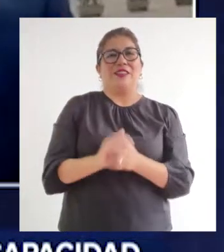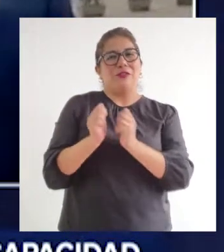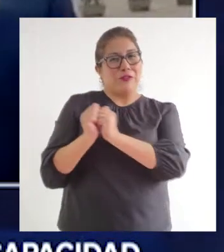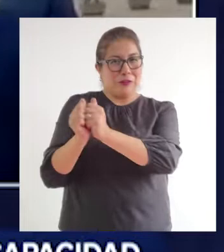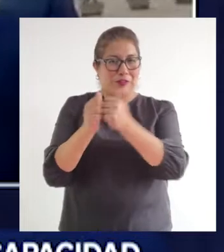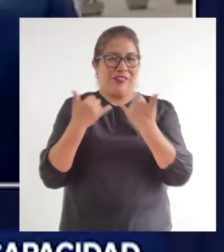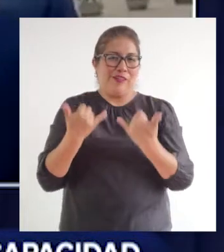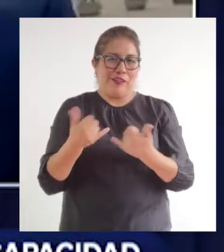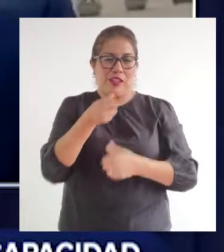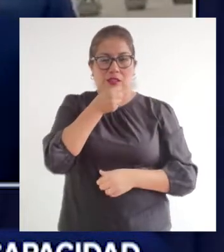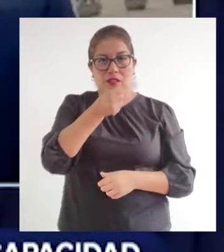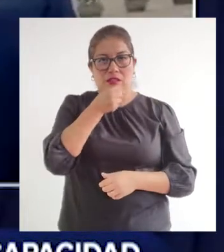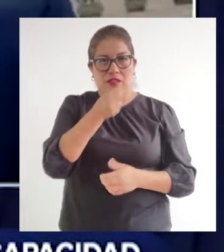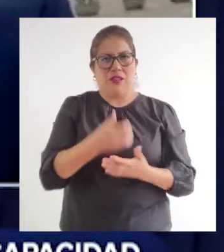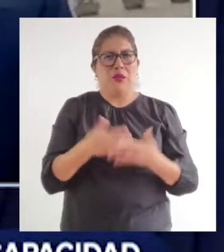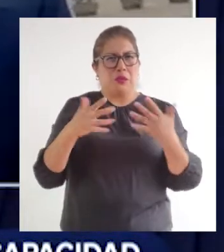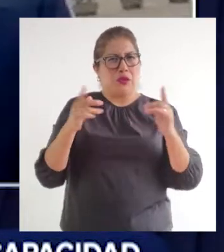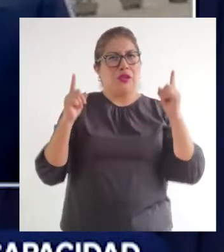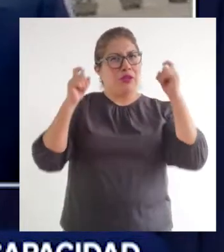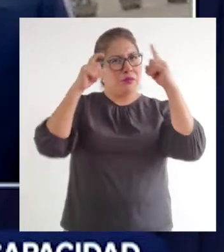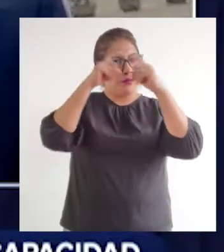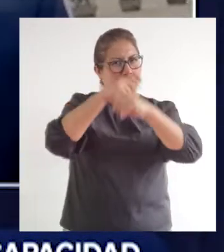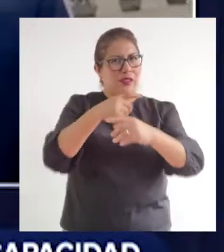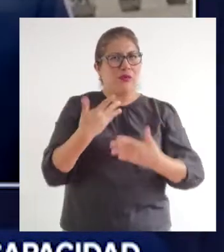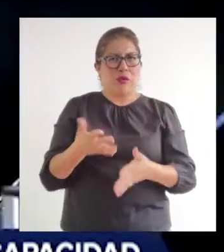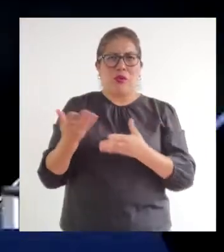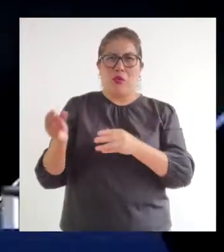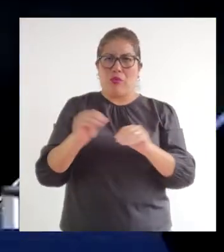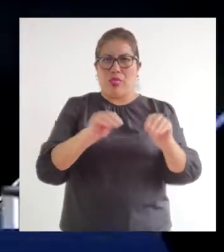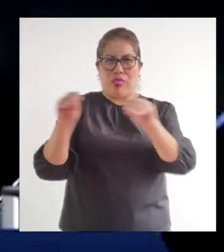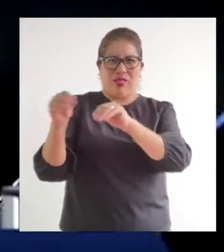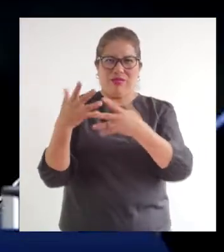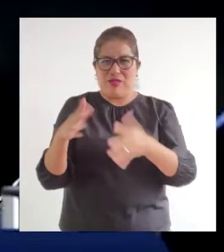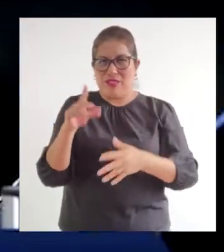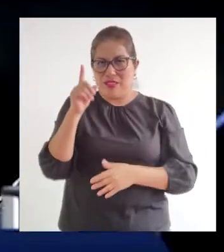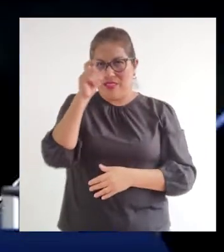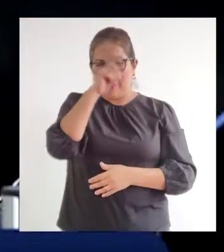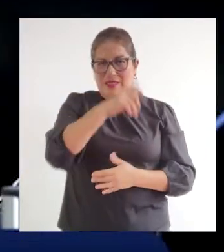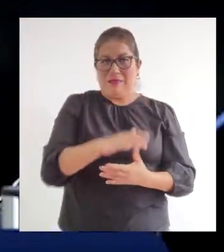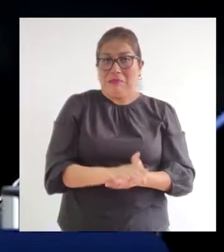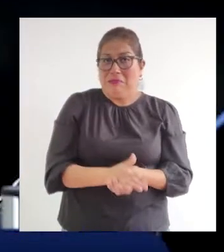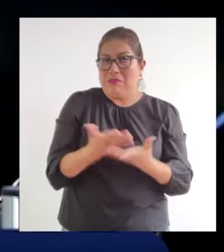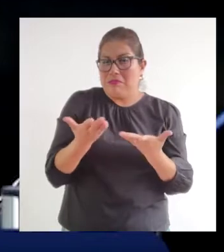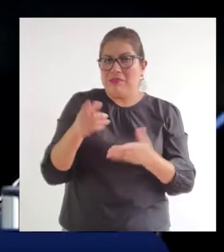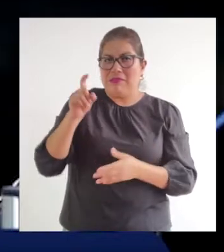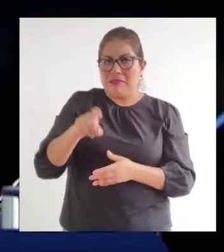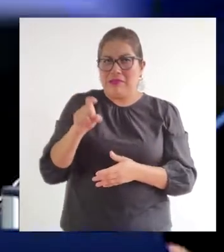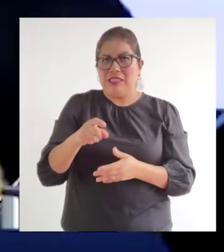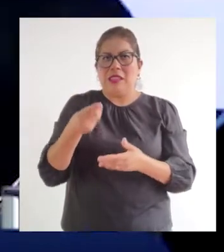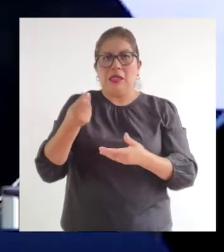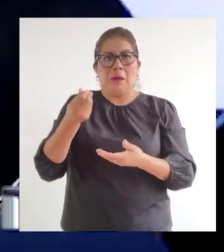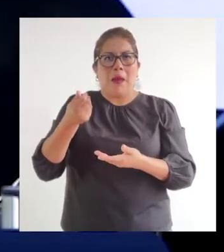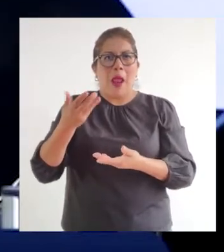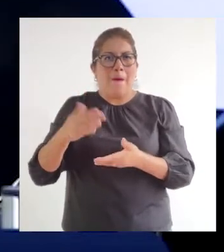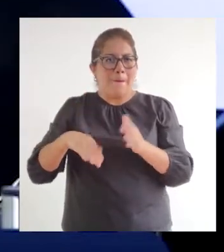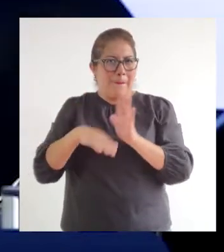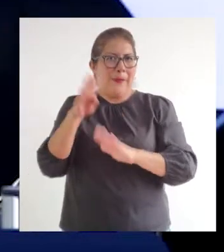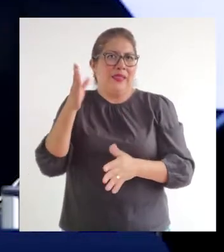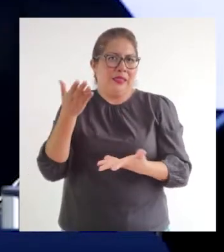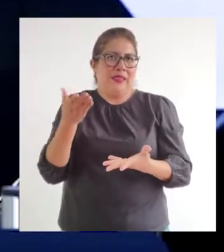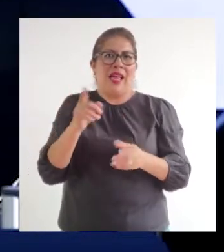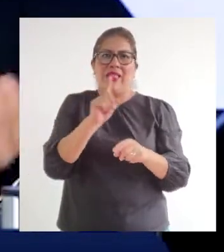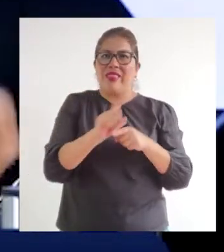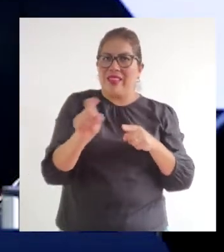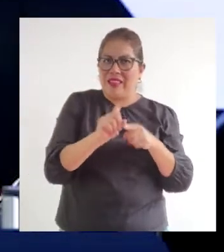del CONADIS, por estar con nosotros. Complicado, ¿no? Complicado un desplazamiento que además los requiere, por supuesto, a necesitar un